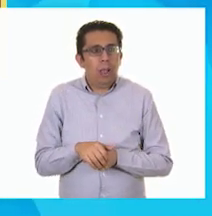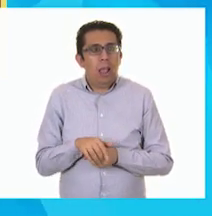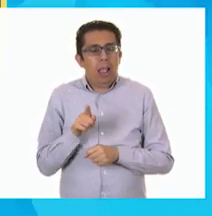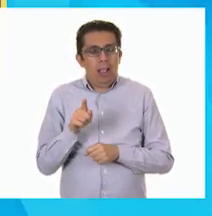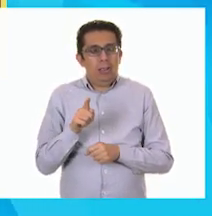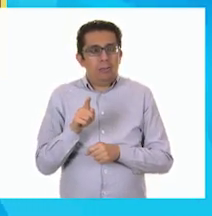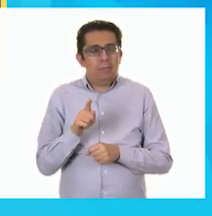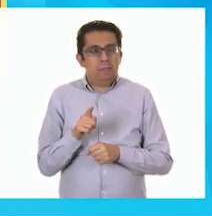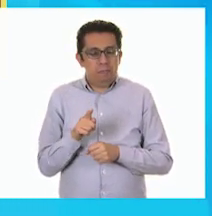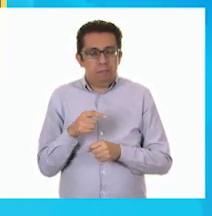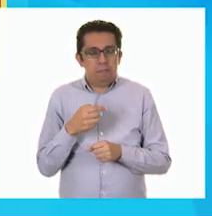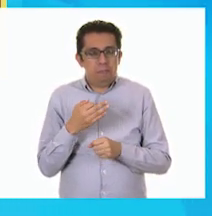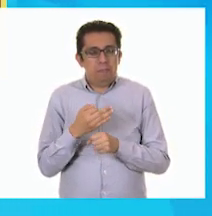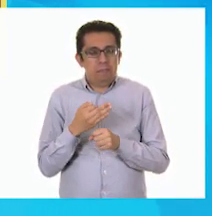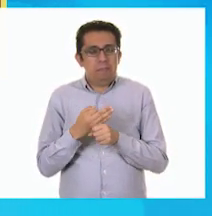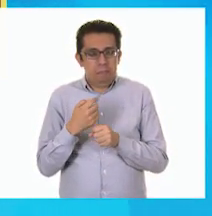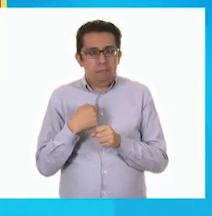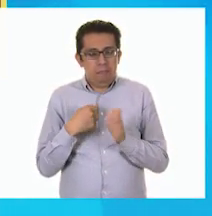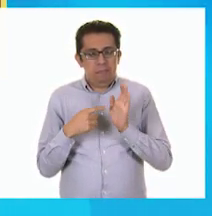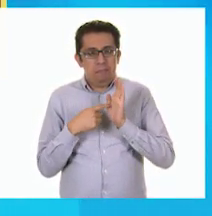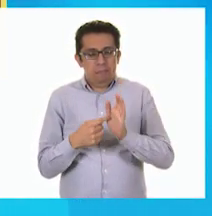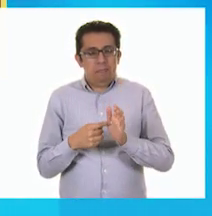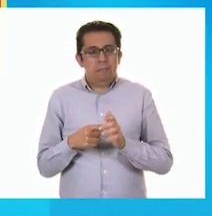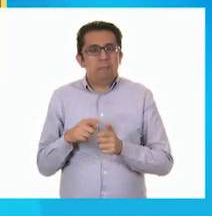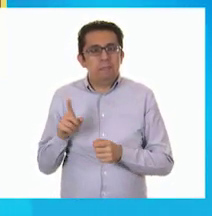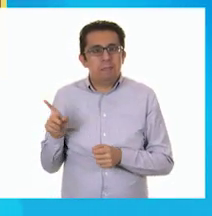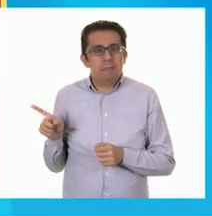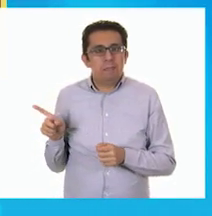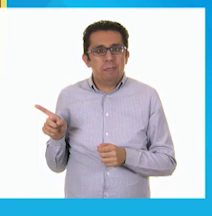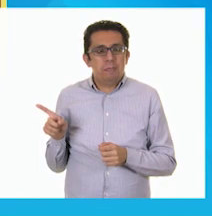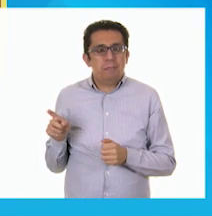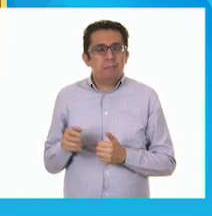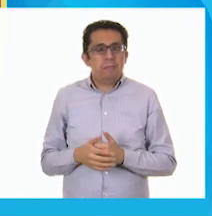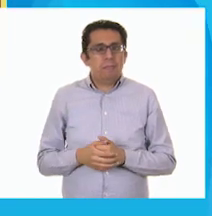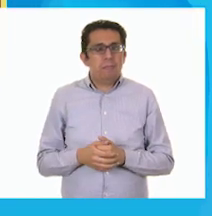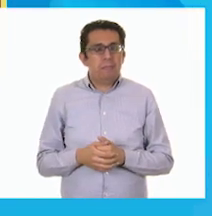kalimba. Ahorita se los enseño.